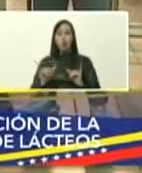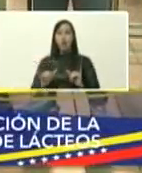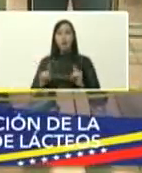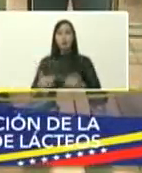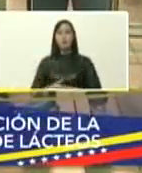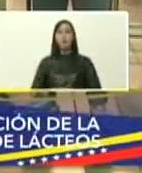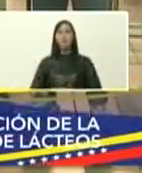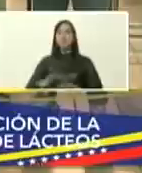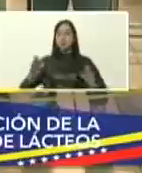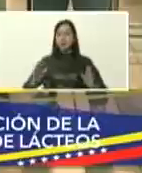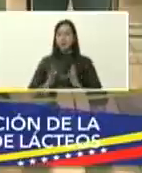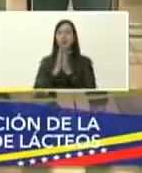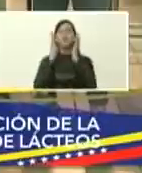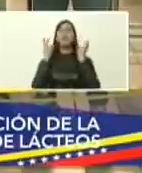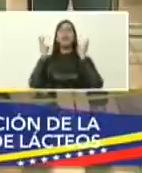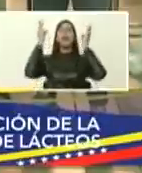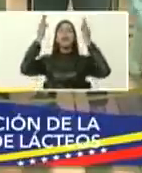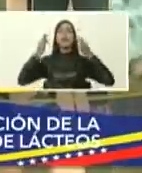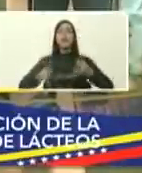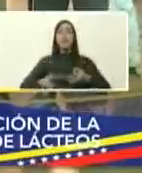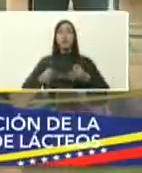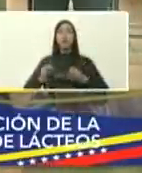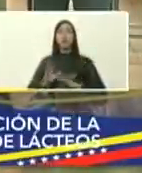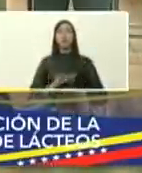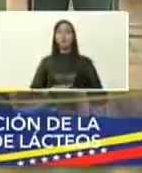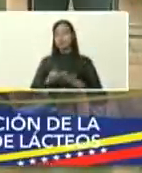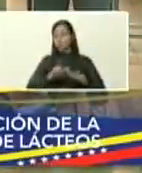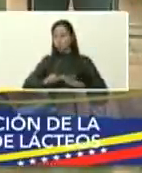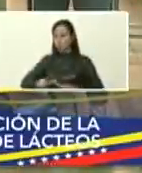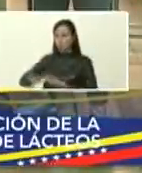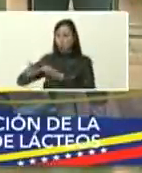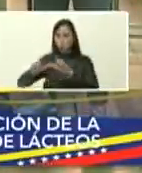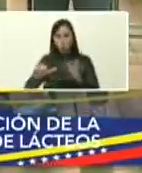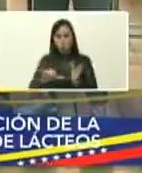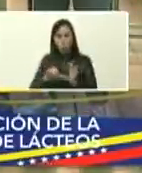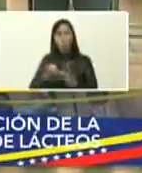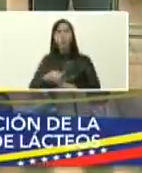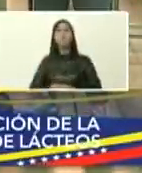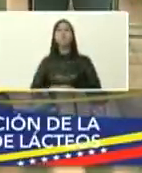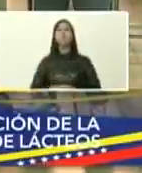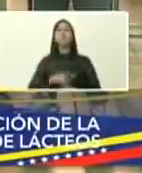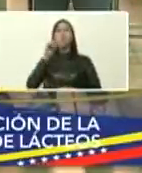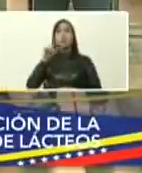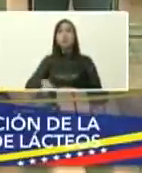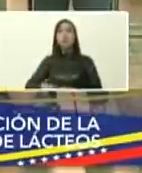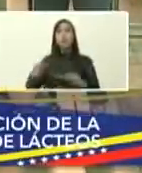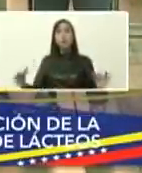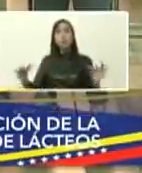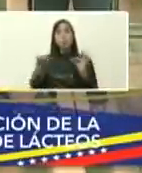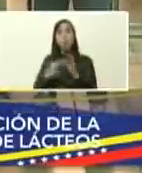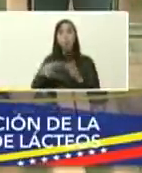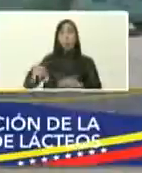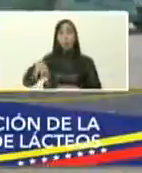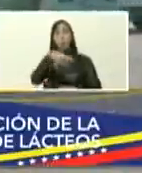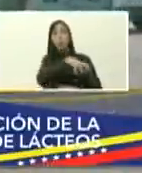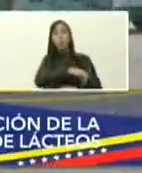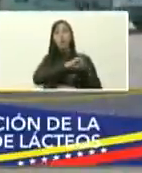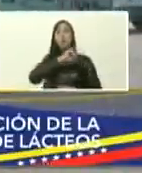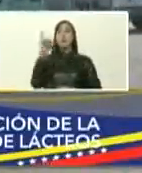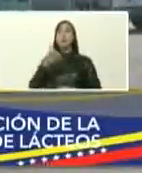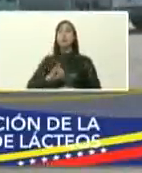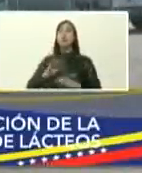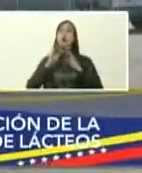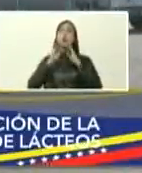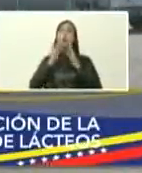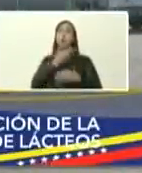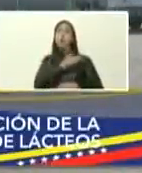San Francisco, una zona industrial que envuelve tanto el municipio metropolitano de Maracaibo como de San Francisco. Aquí enviamos bendiciones para